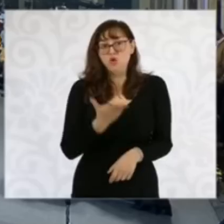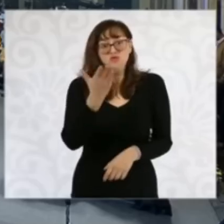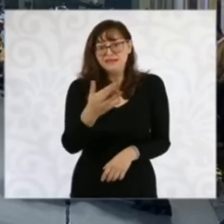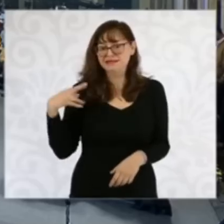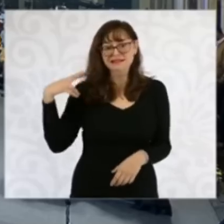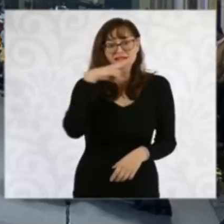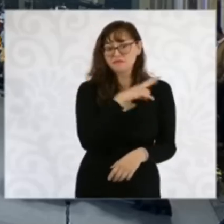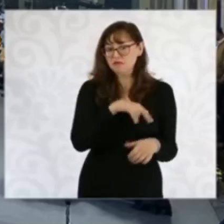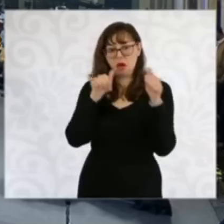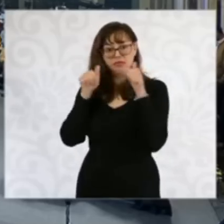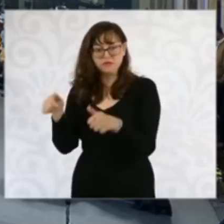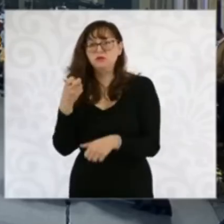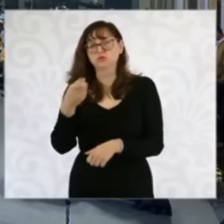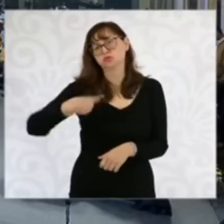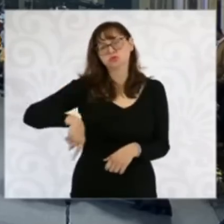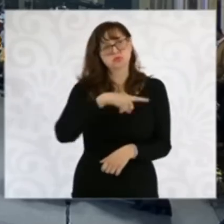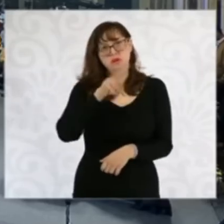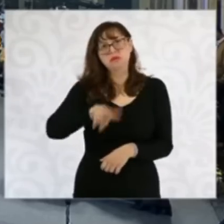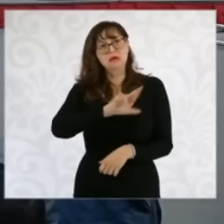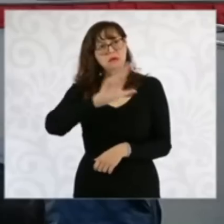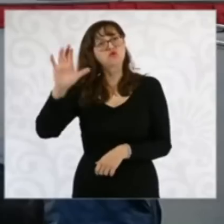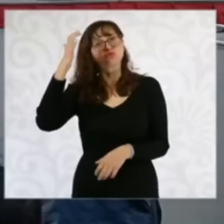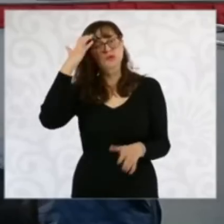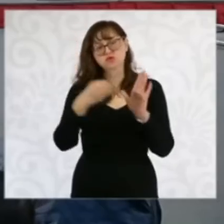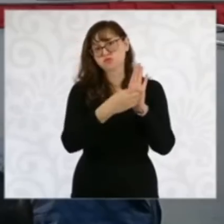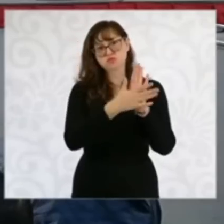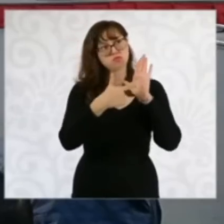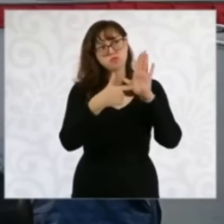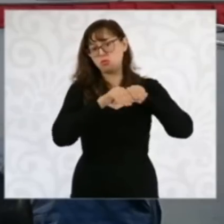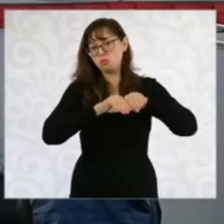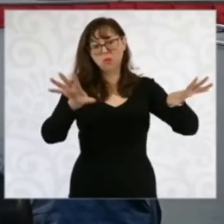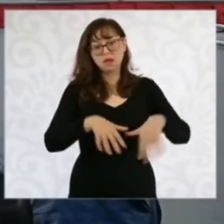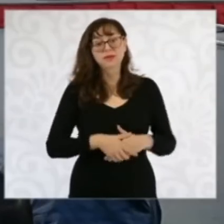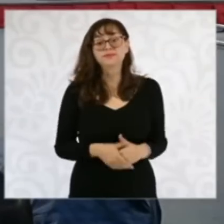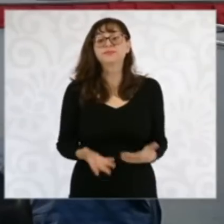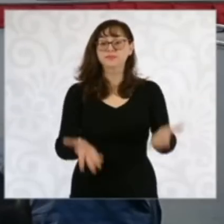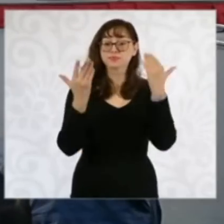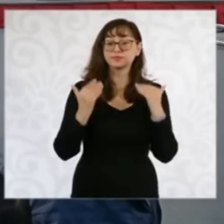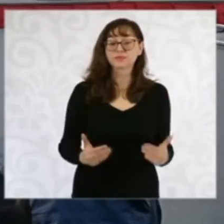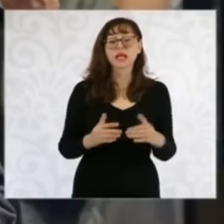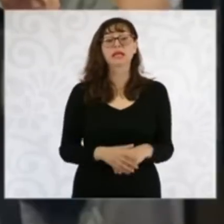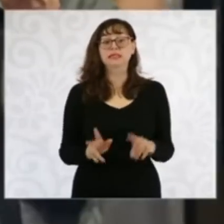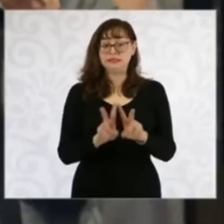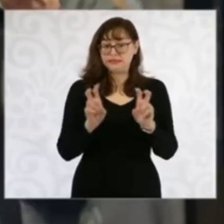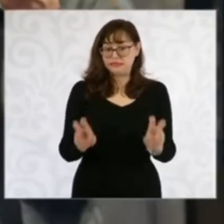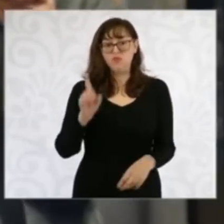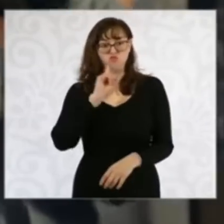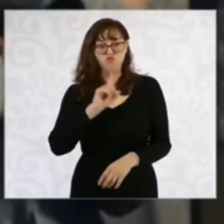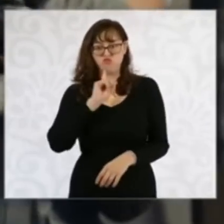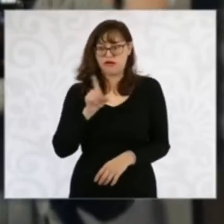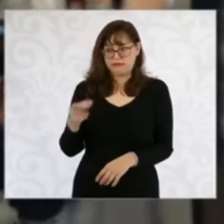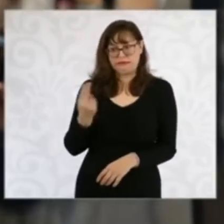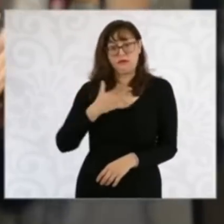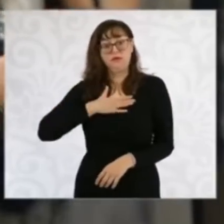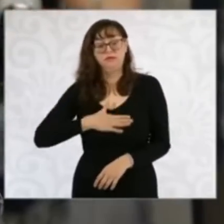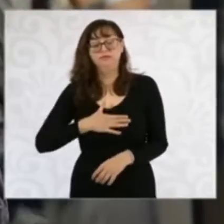gobierno. Entonces ahí lo destacamos. Y para terminar, un tema que tiene que ver con la justicia histórica a una mujer. El 7 de noviembre